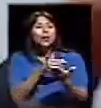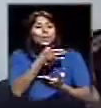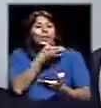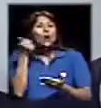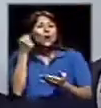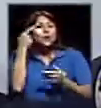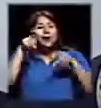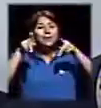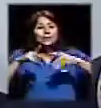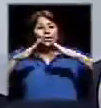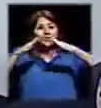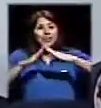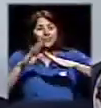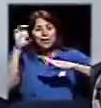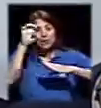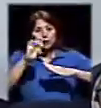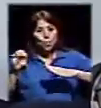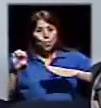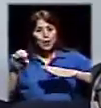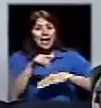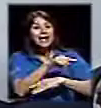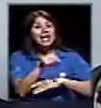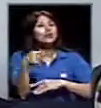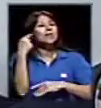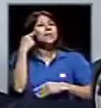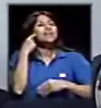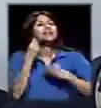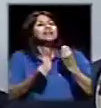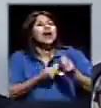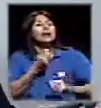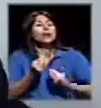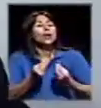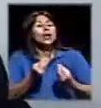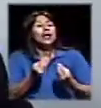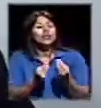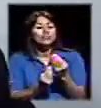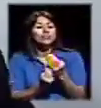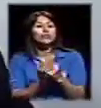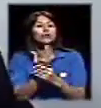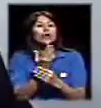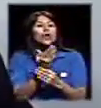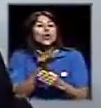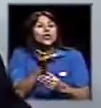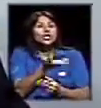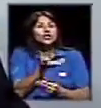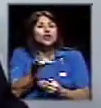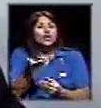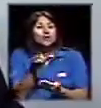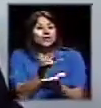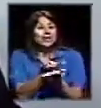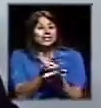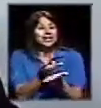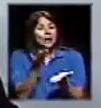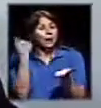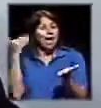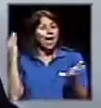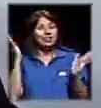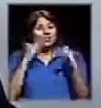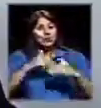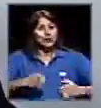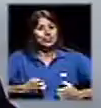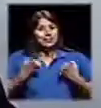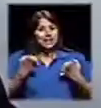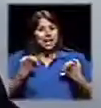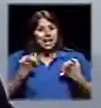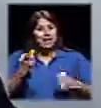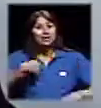se estaba pensando en la creación de un instrumento financiero que no existía. Nosotros estamos